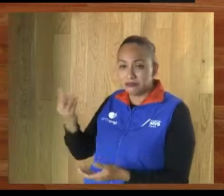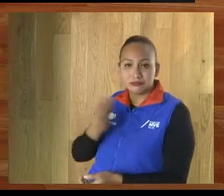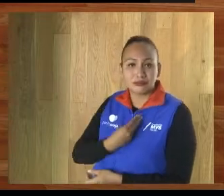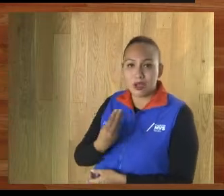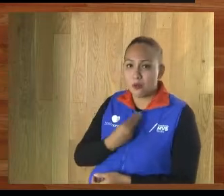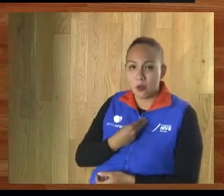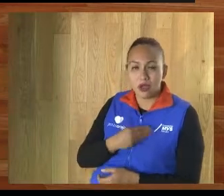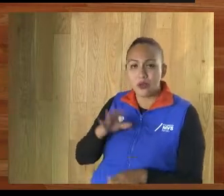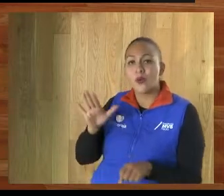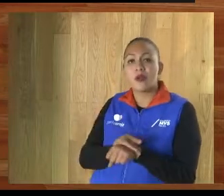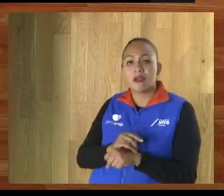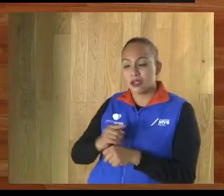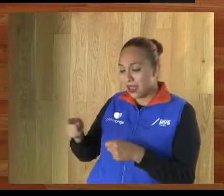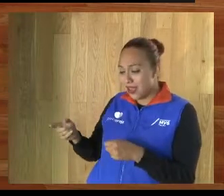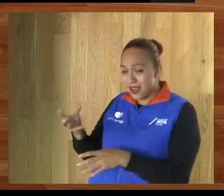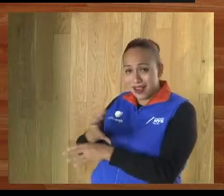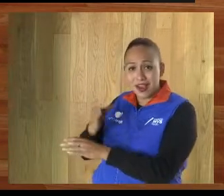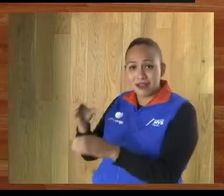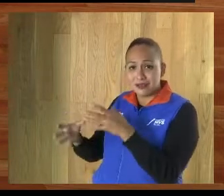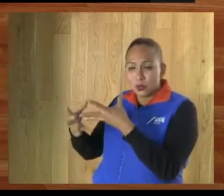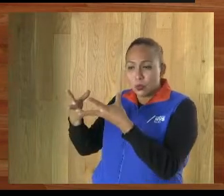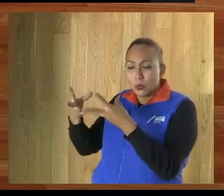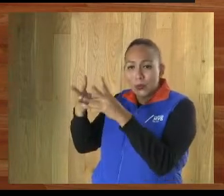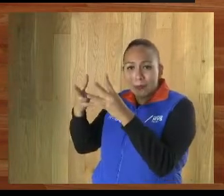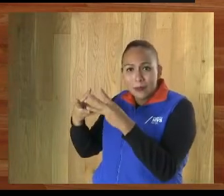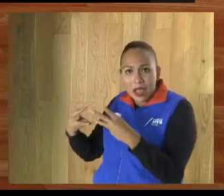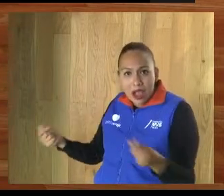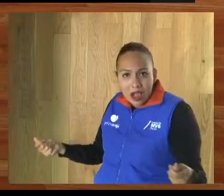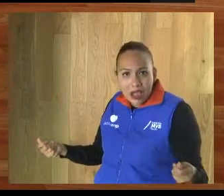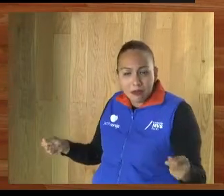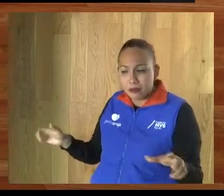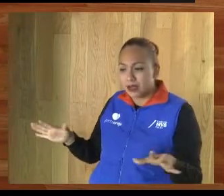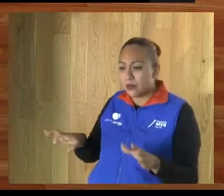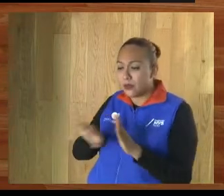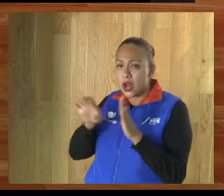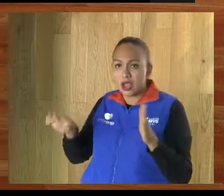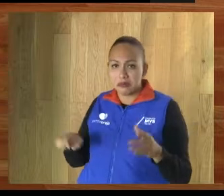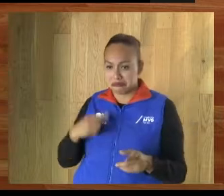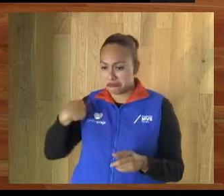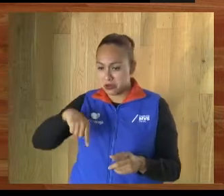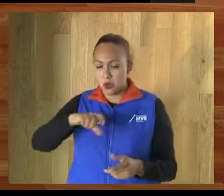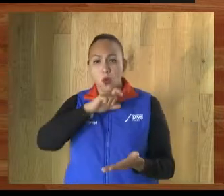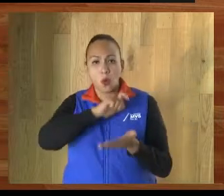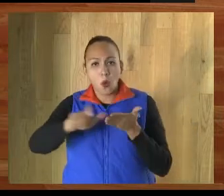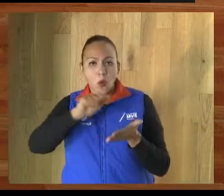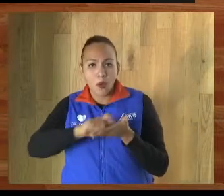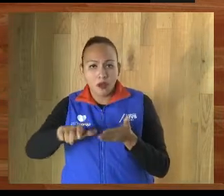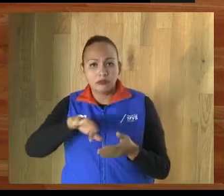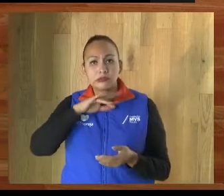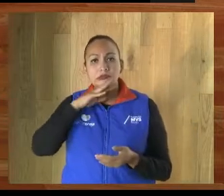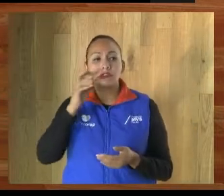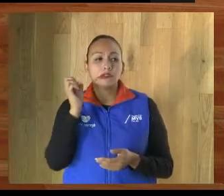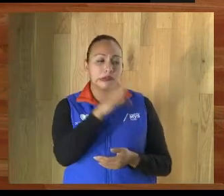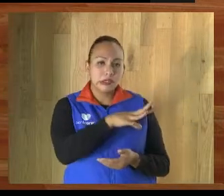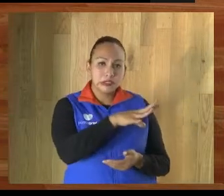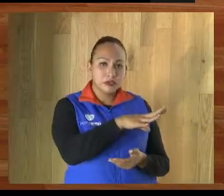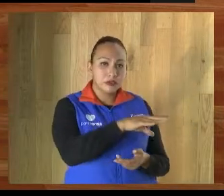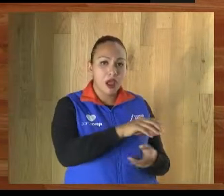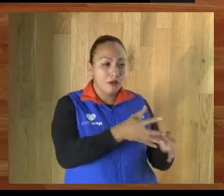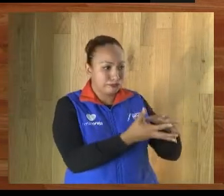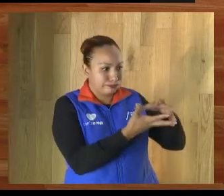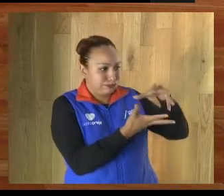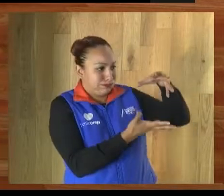agotan los recursos, porque ya no sabemos dónde acumular la basura, etcétera, etcétera. Todo está haciendo